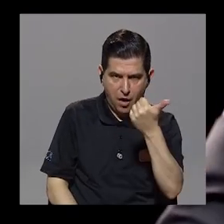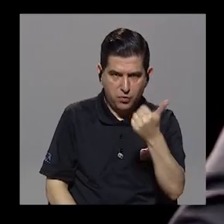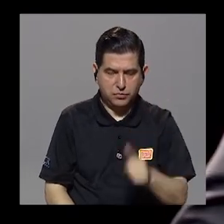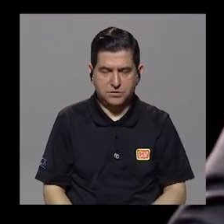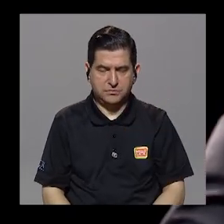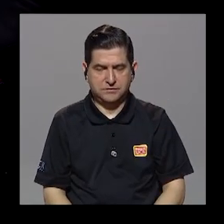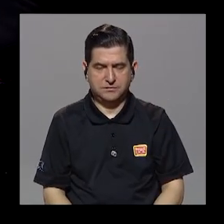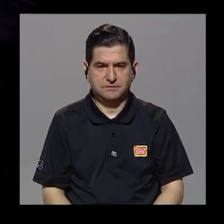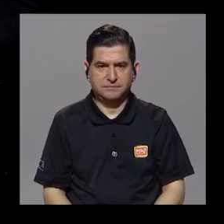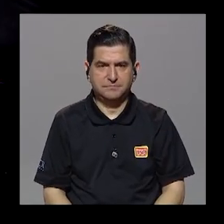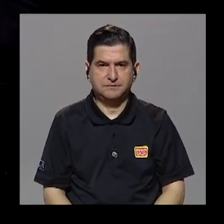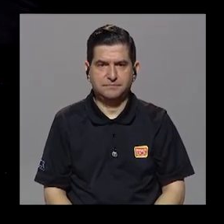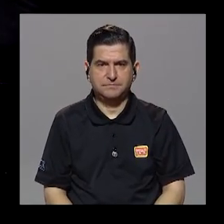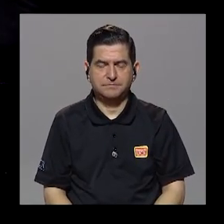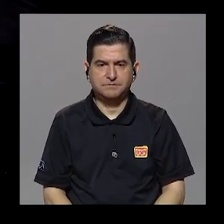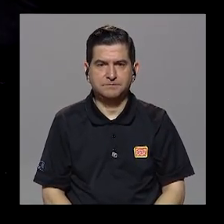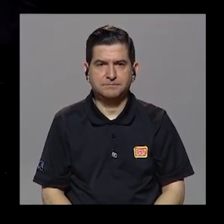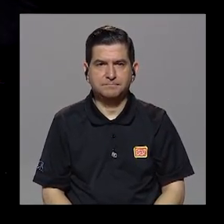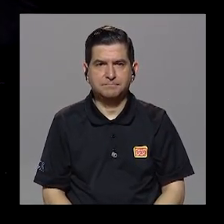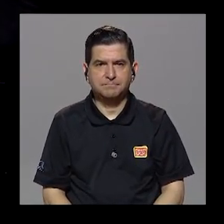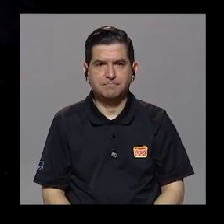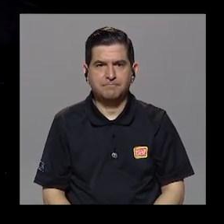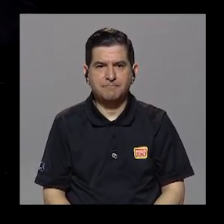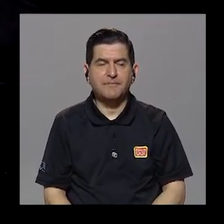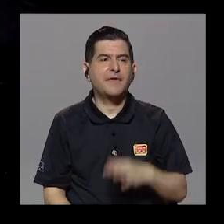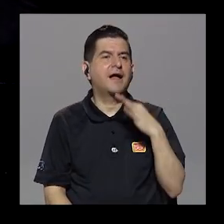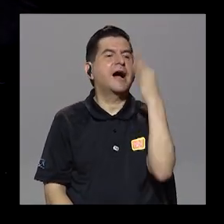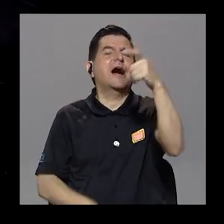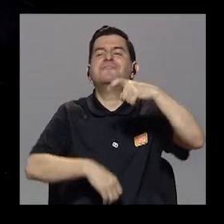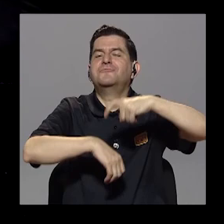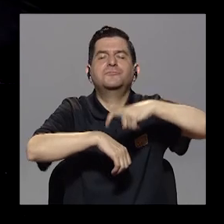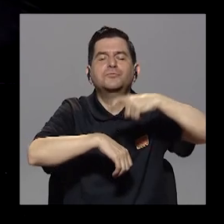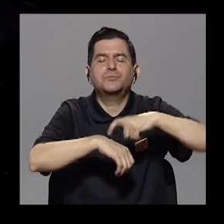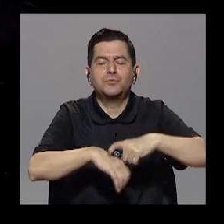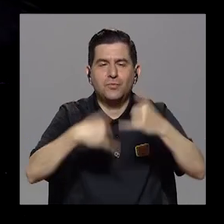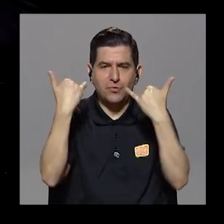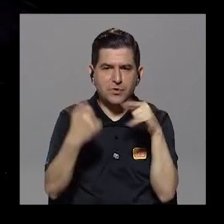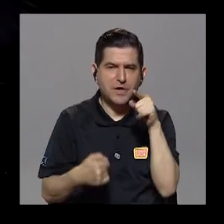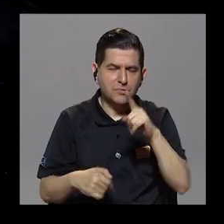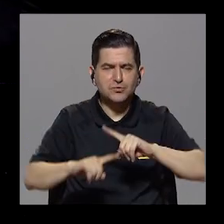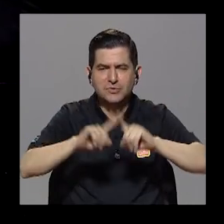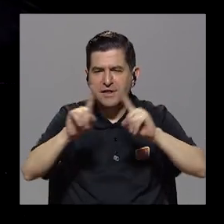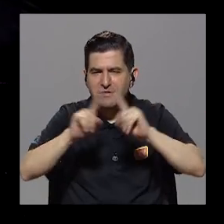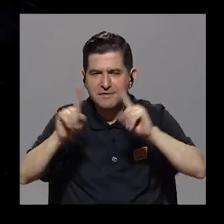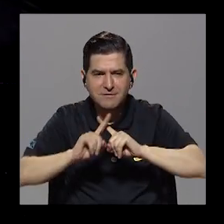vía de a largo plazo, ya usted ha hecho una serie